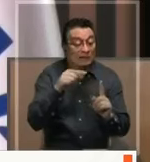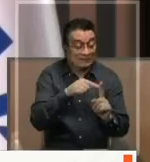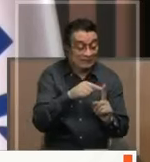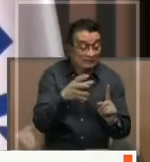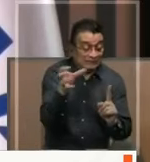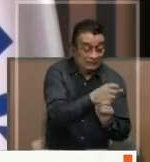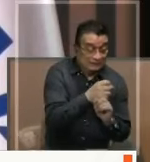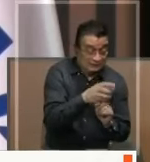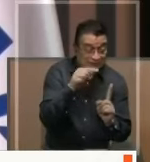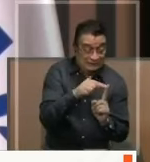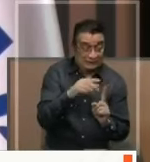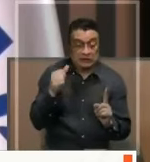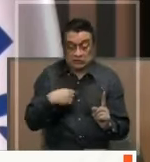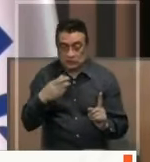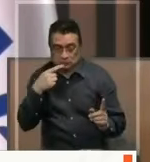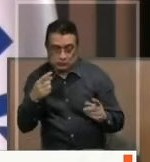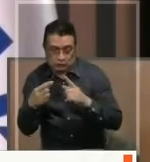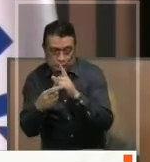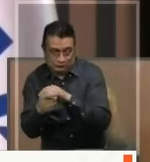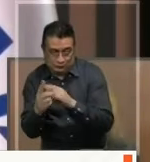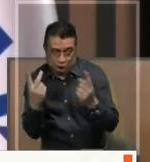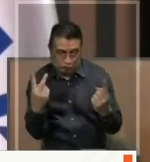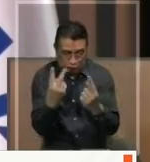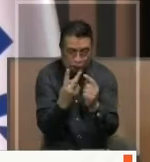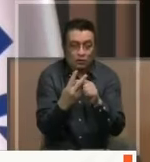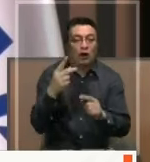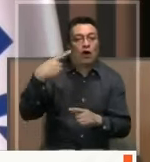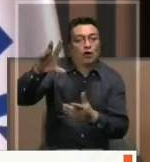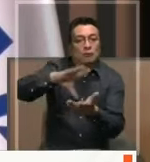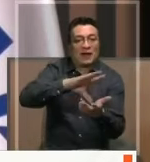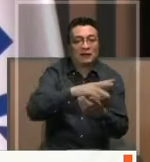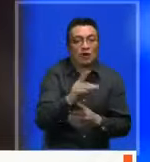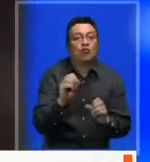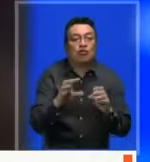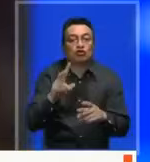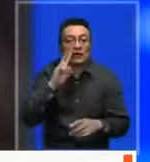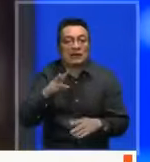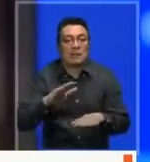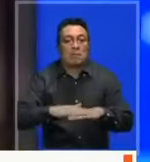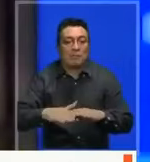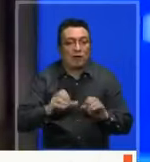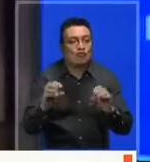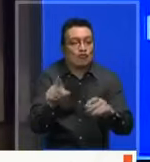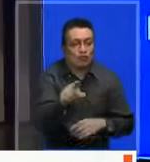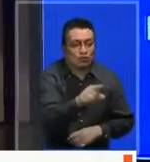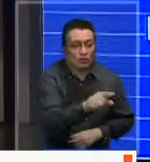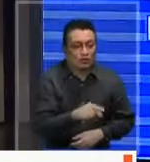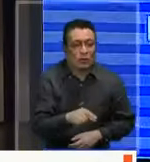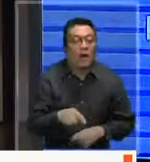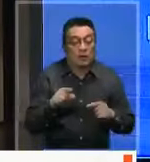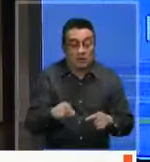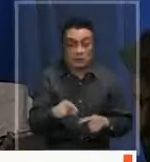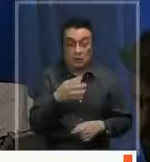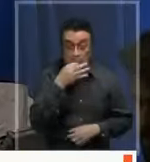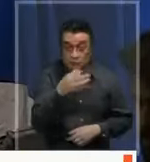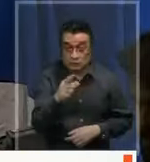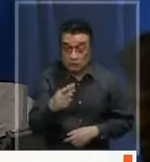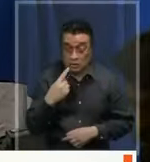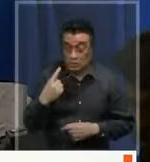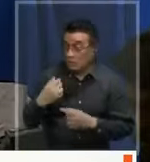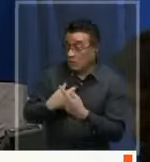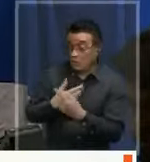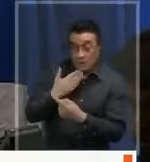victimarios son en numerosos casos extranjeros muchos de ellos indocumentados a juicio del persecutor Metropolitano sur El frenar la